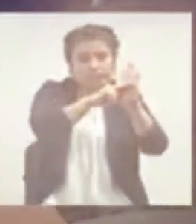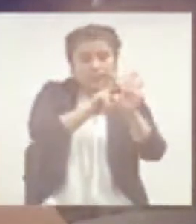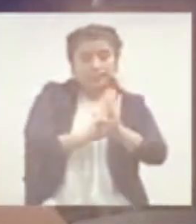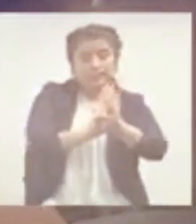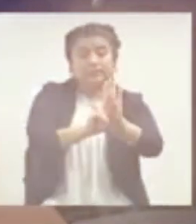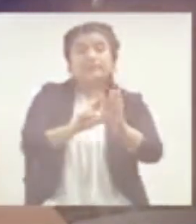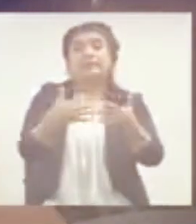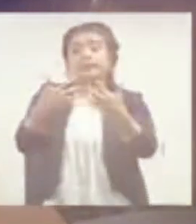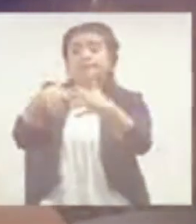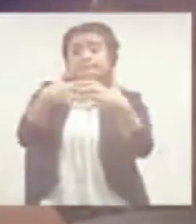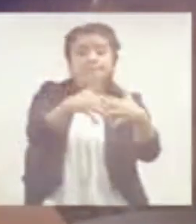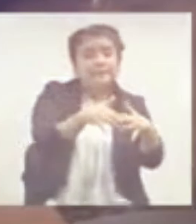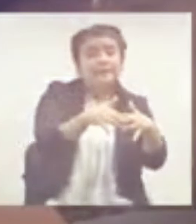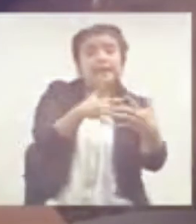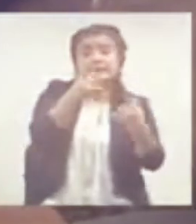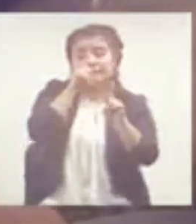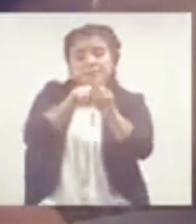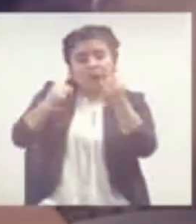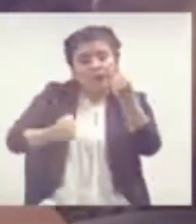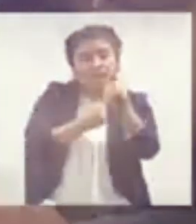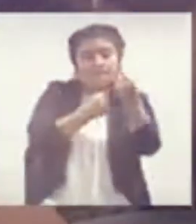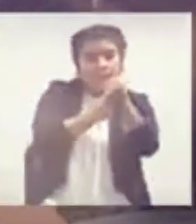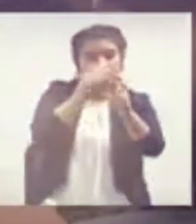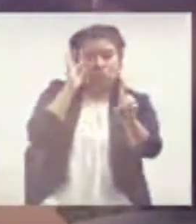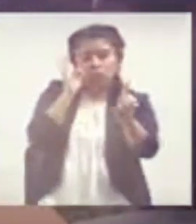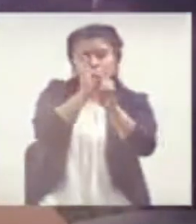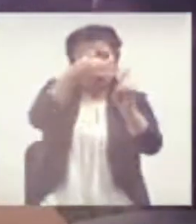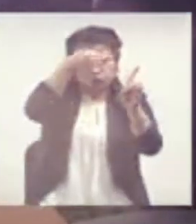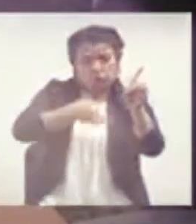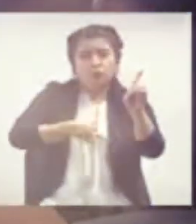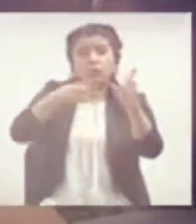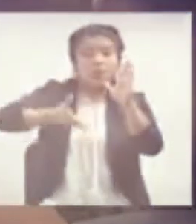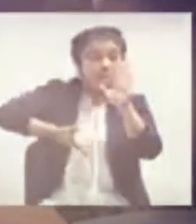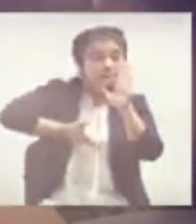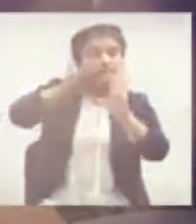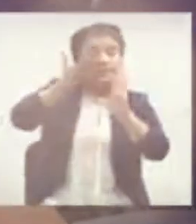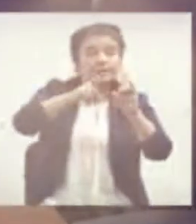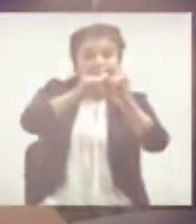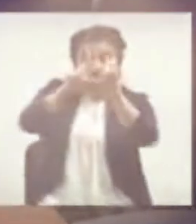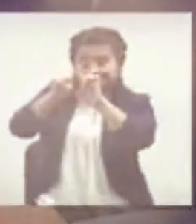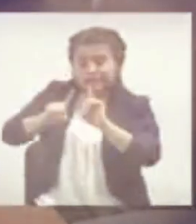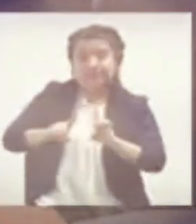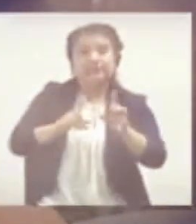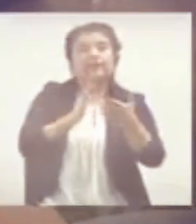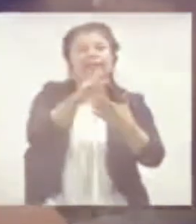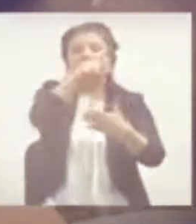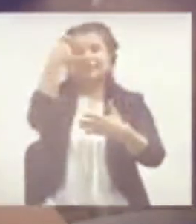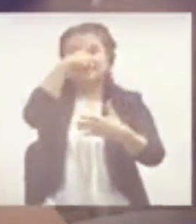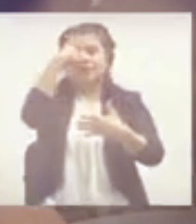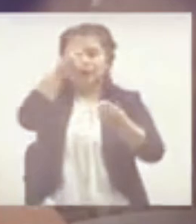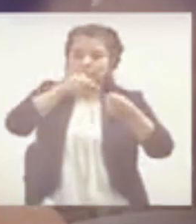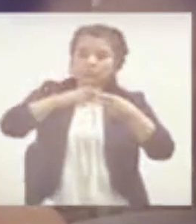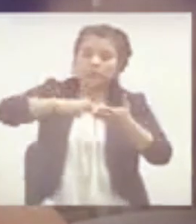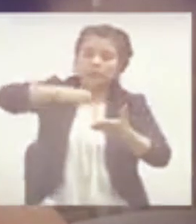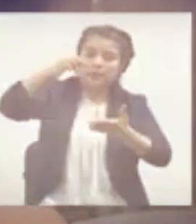sectores productivos coadyuva en el cumplimiento de sus objetivos, tales como el incremento o diversificación de la producción del país y contribuye en